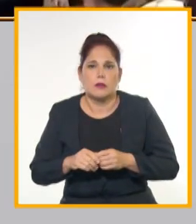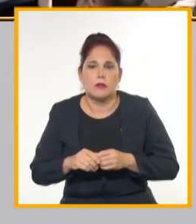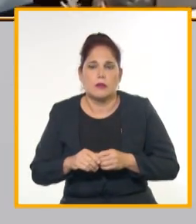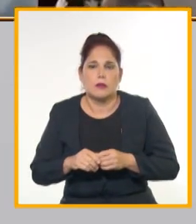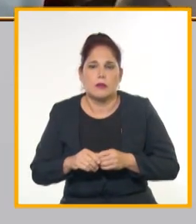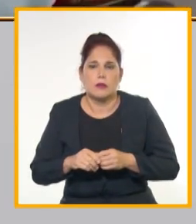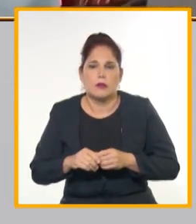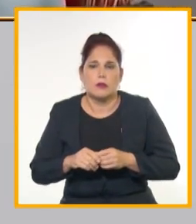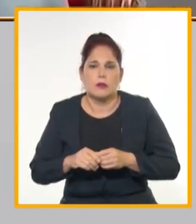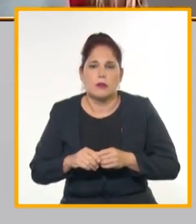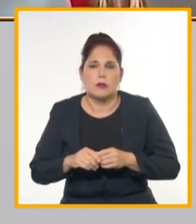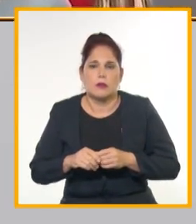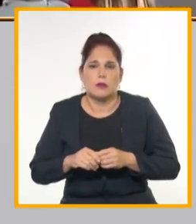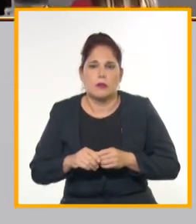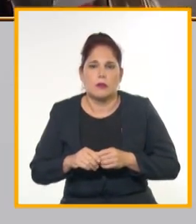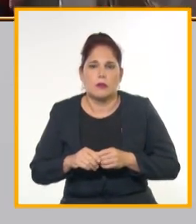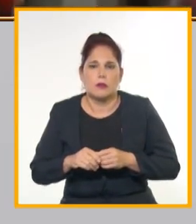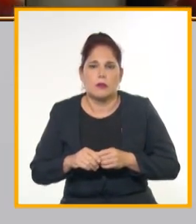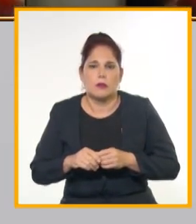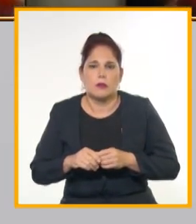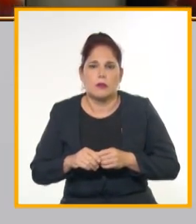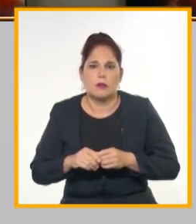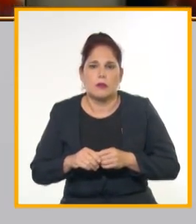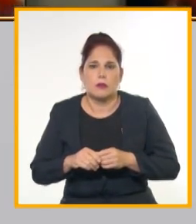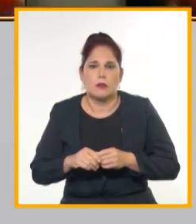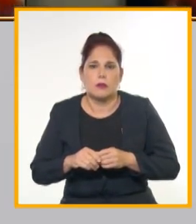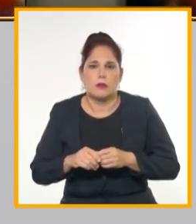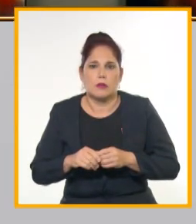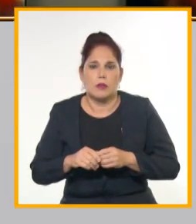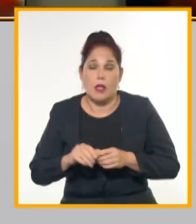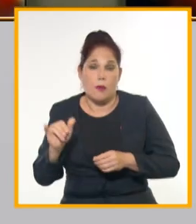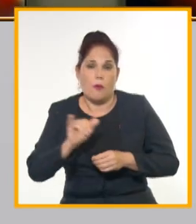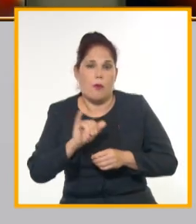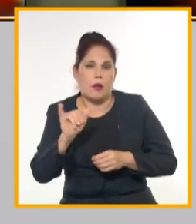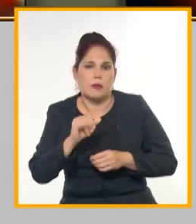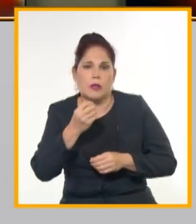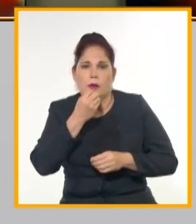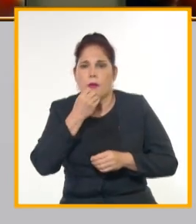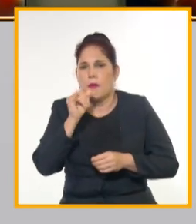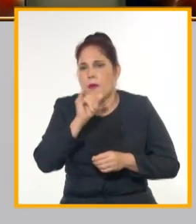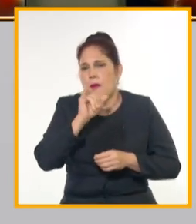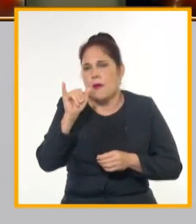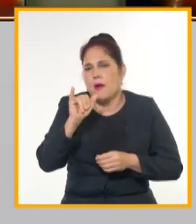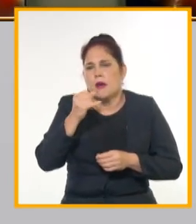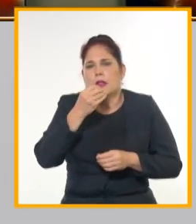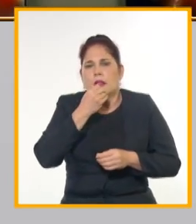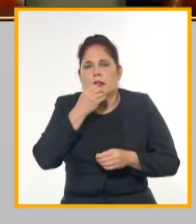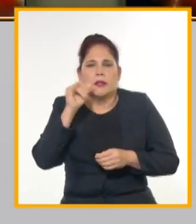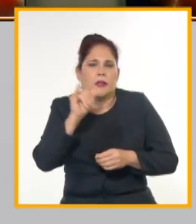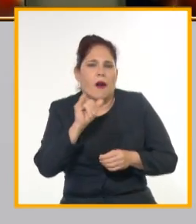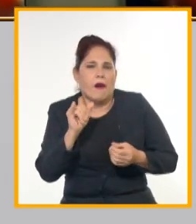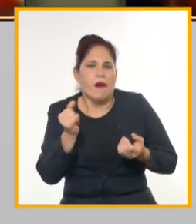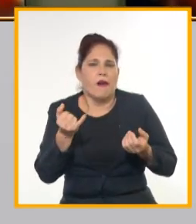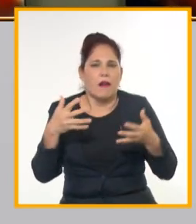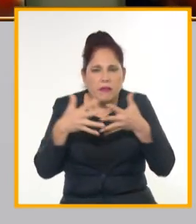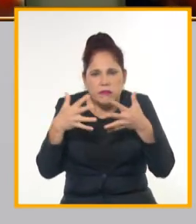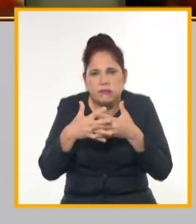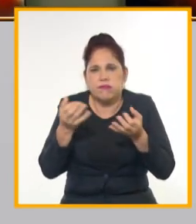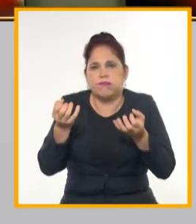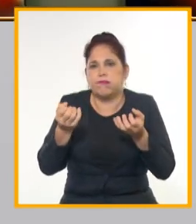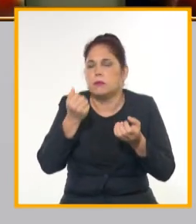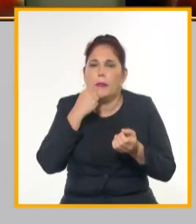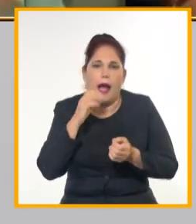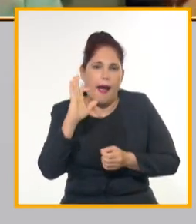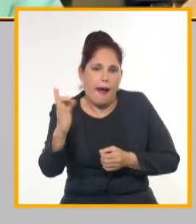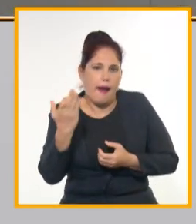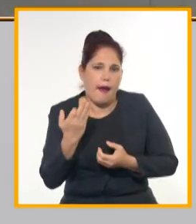pero que tuvo alivio o ciertos visos de posibilidad de relaciones, no sé, más